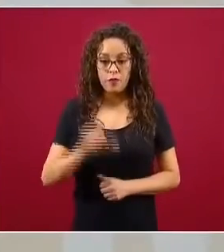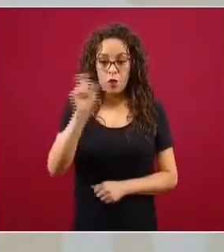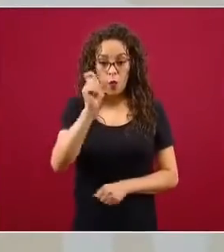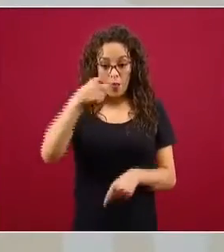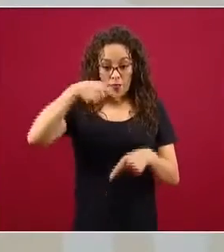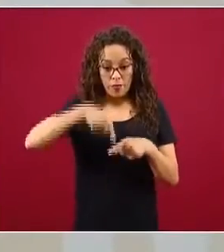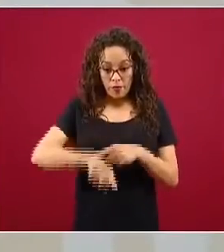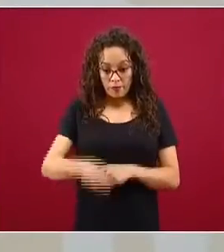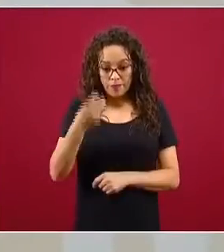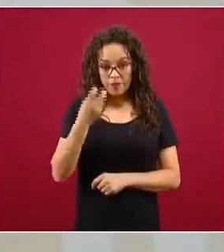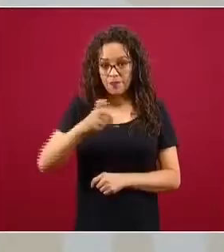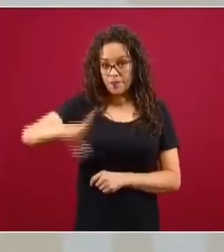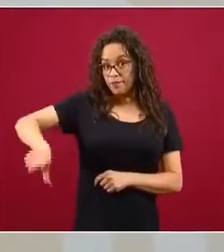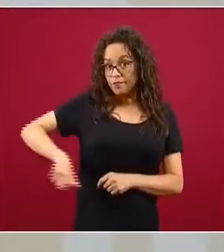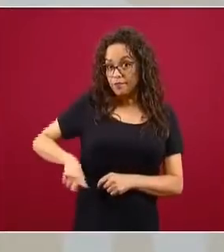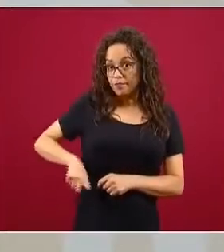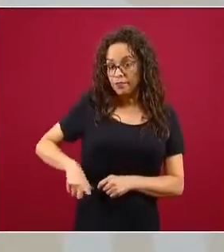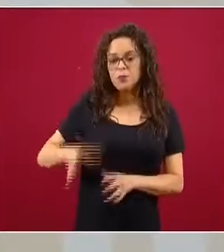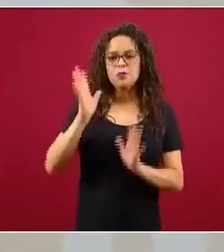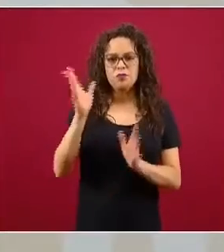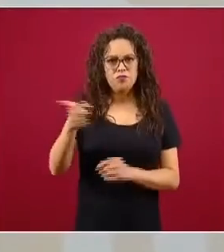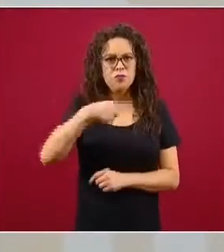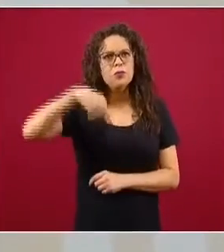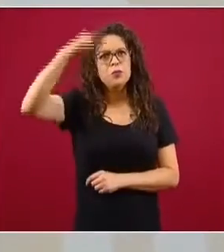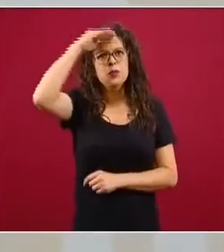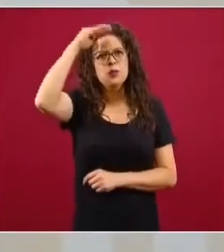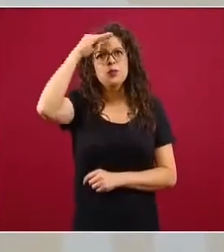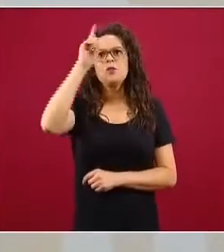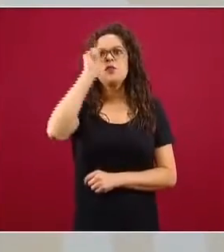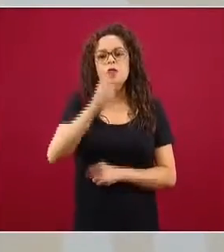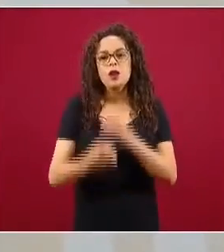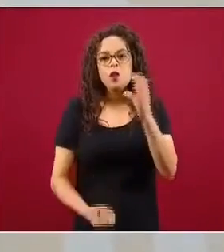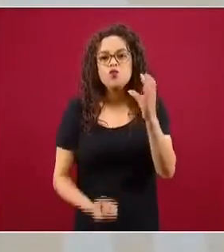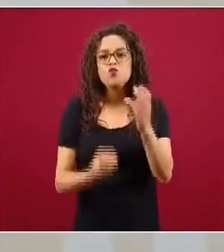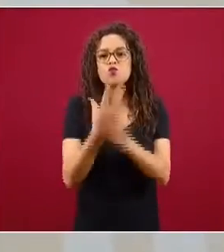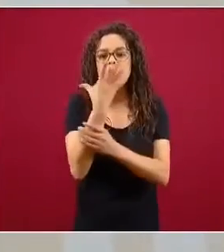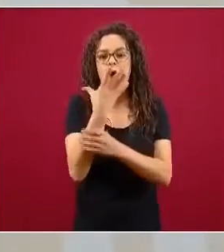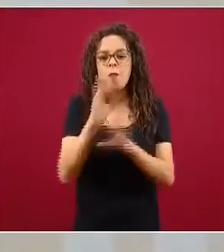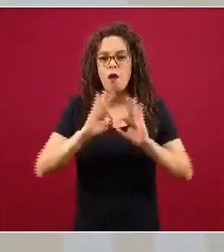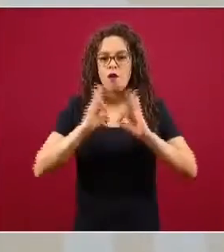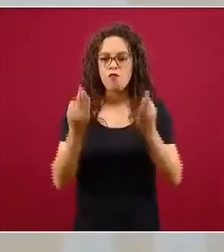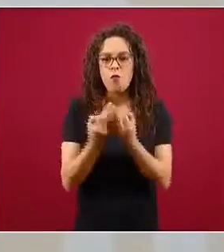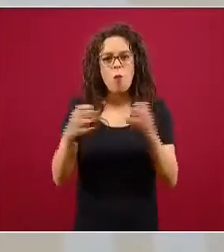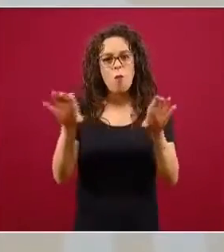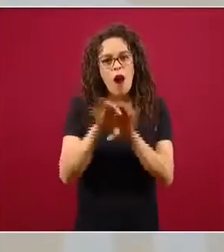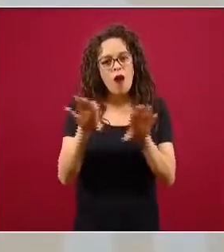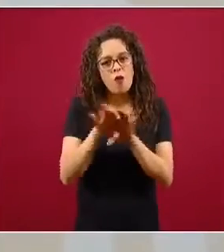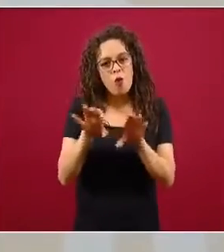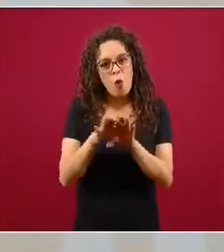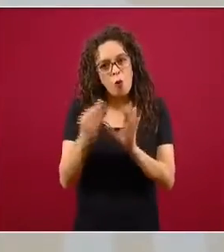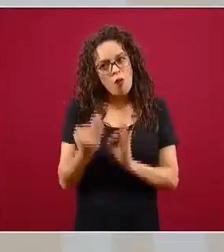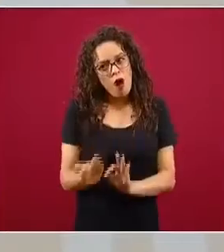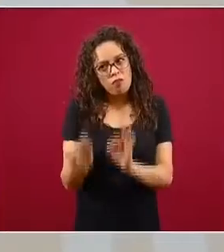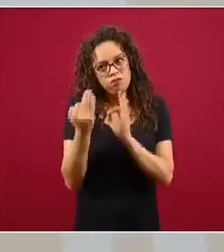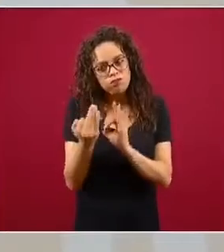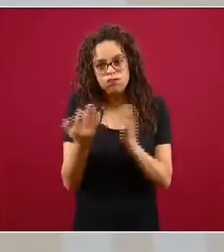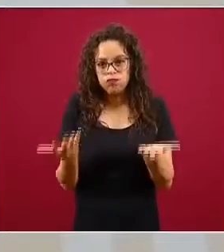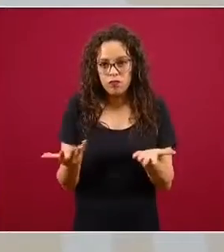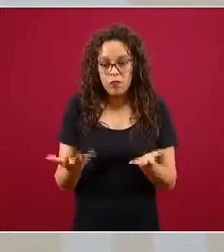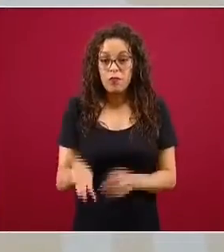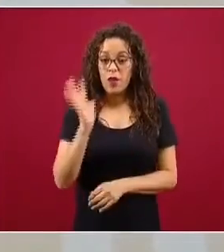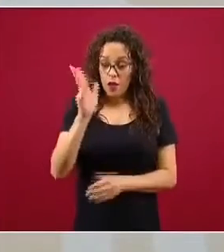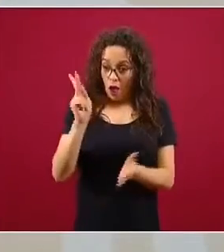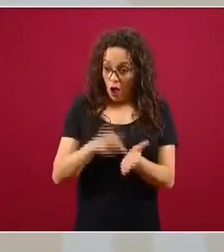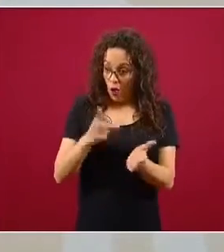ya planteada una nueva perspectiva de cómo abordarlo. Y hemos dicho también